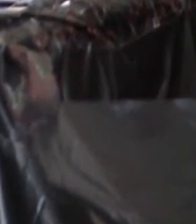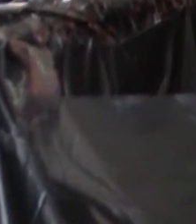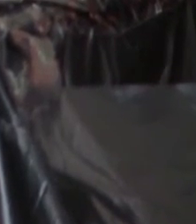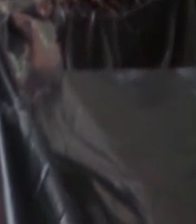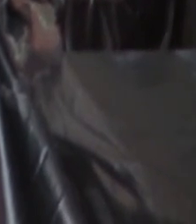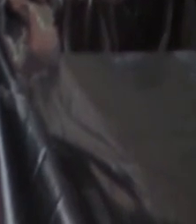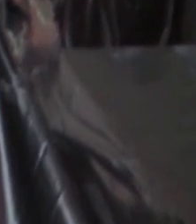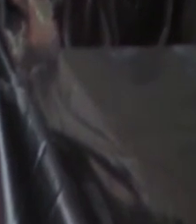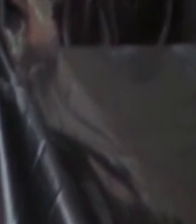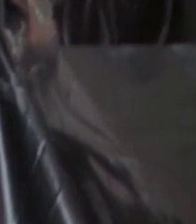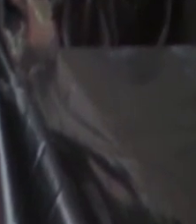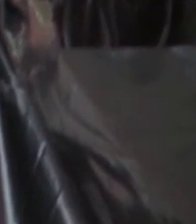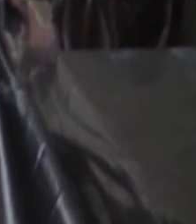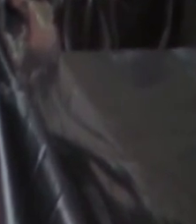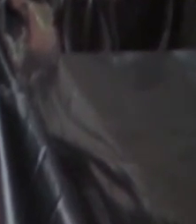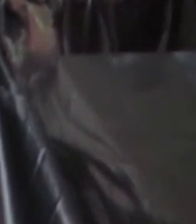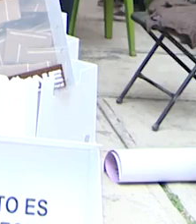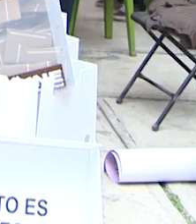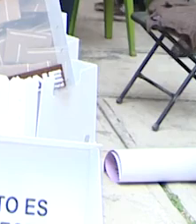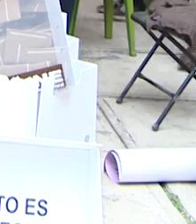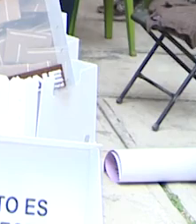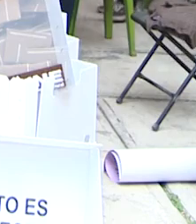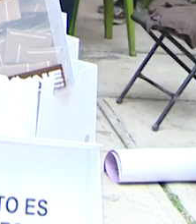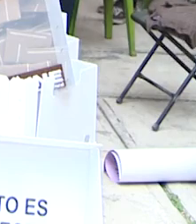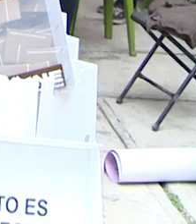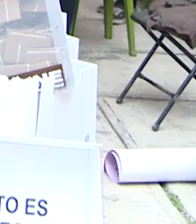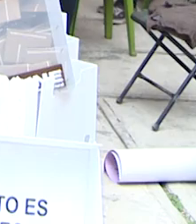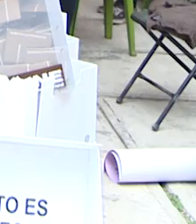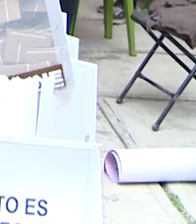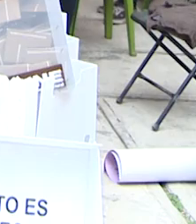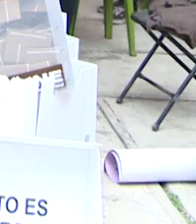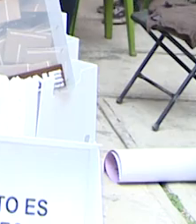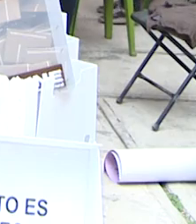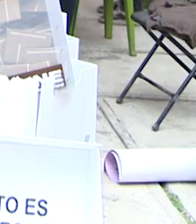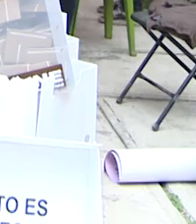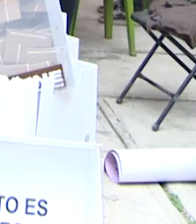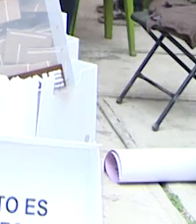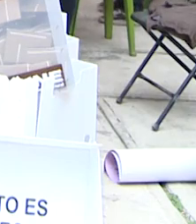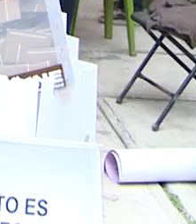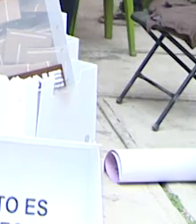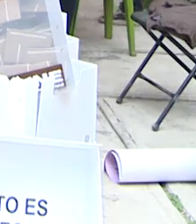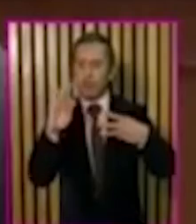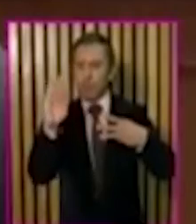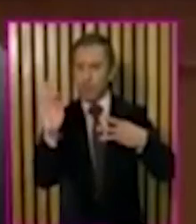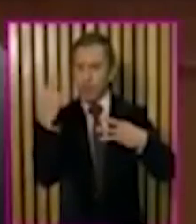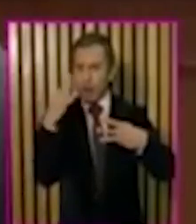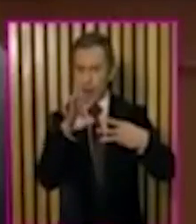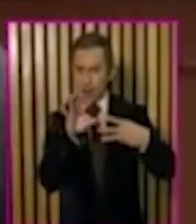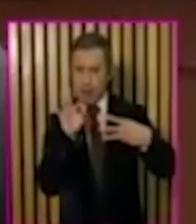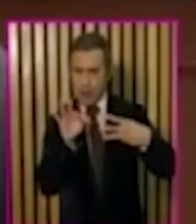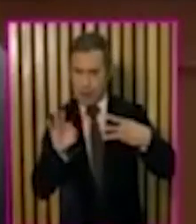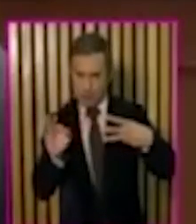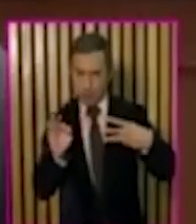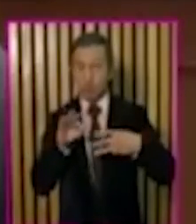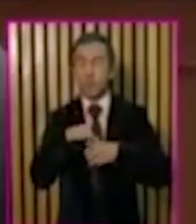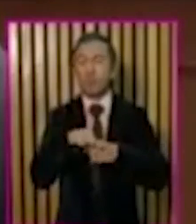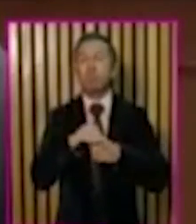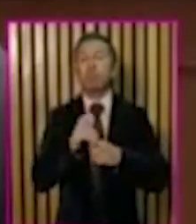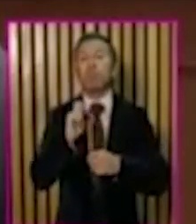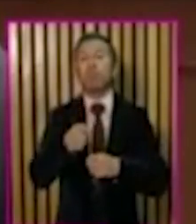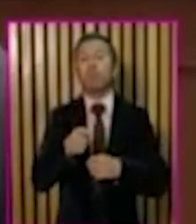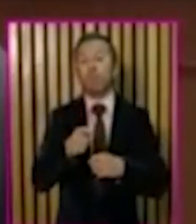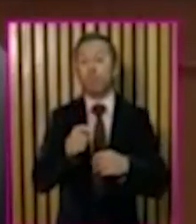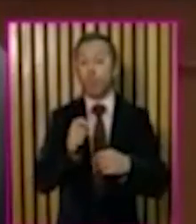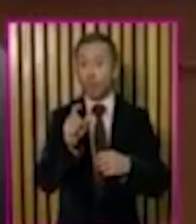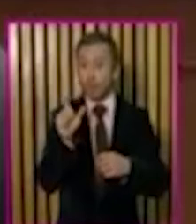se realizan los 300 distritos electorales y constituyen los resultados oficiales del ine el secretario ejecutivo del consejo general